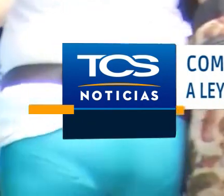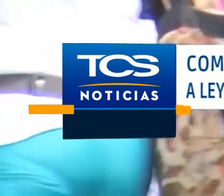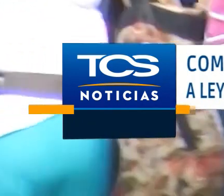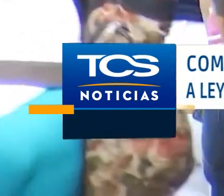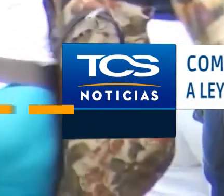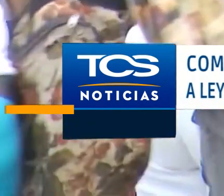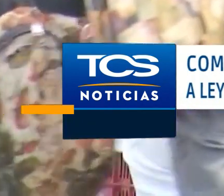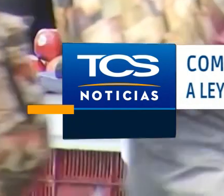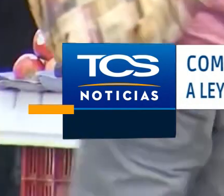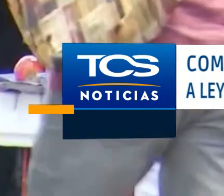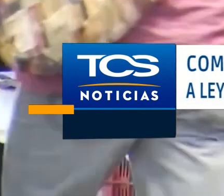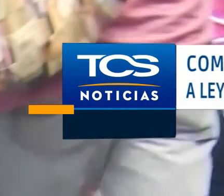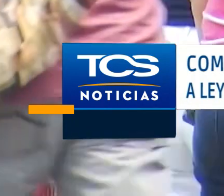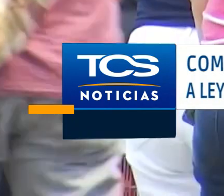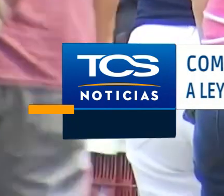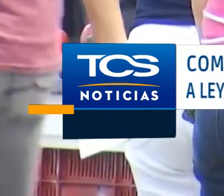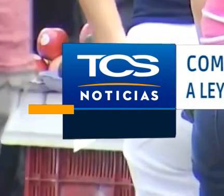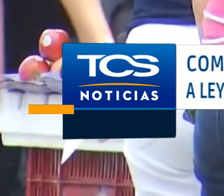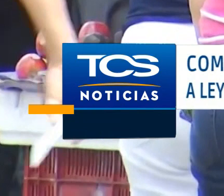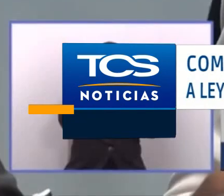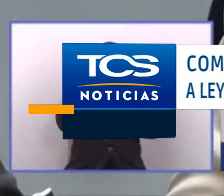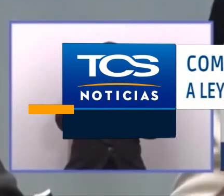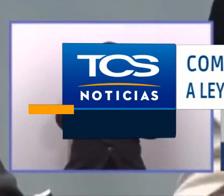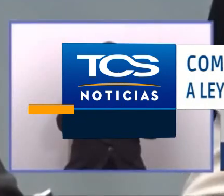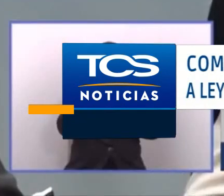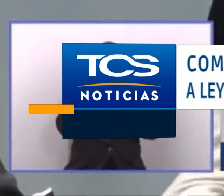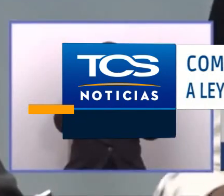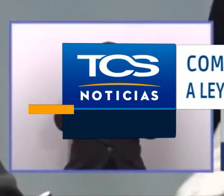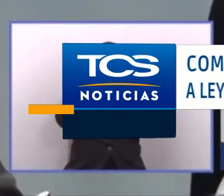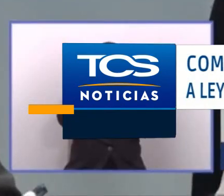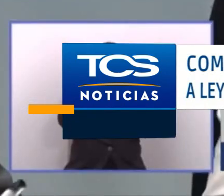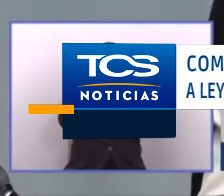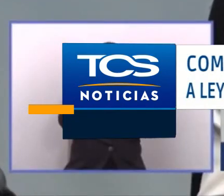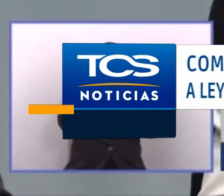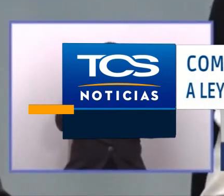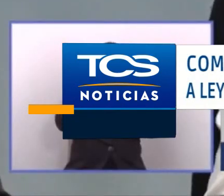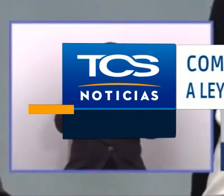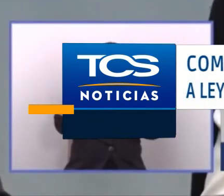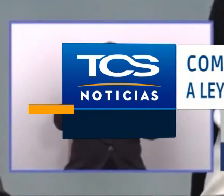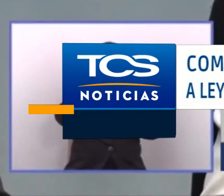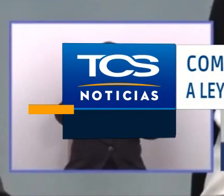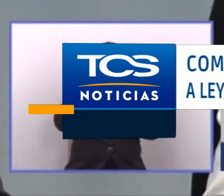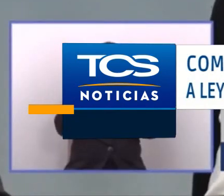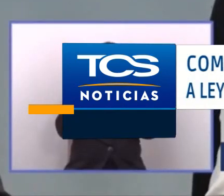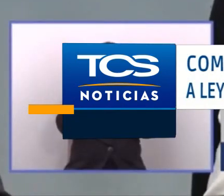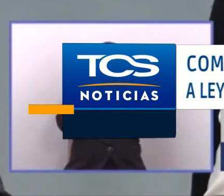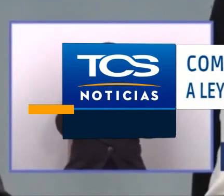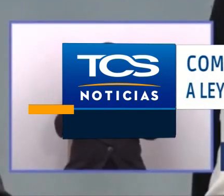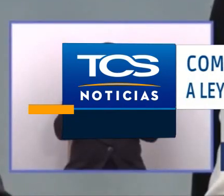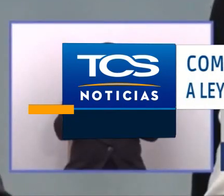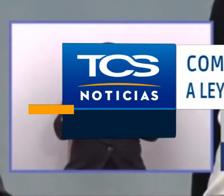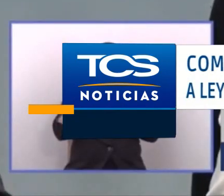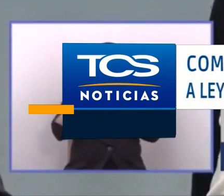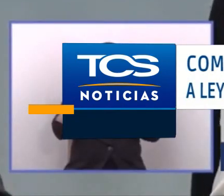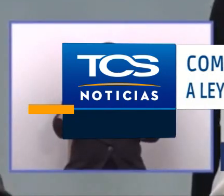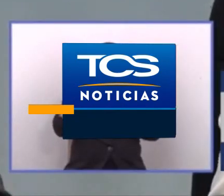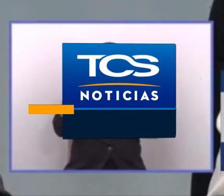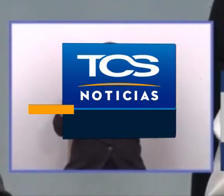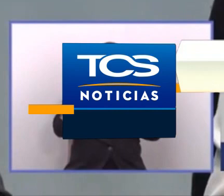consumidor con la ley de procedimientos administrativos el objetivo principal de la reforma es poder